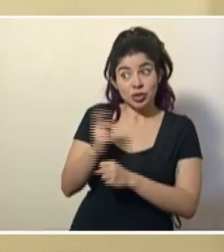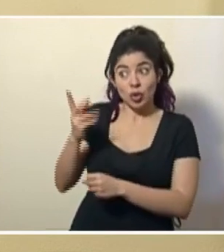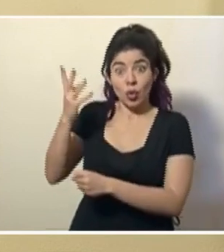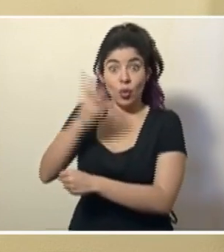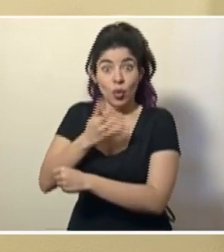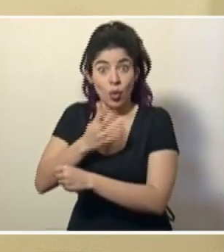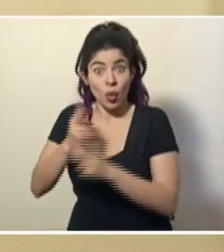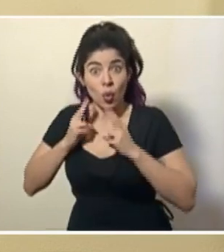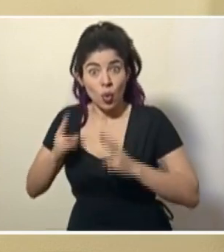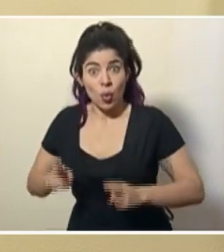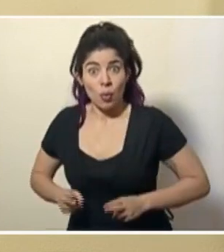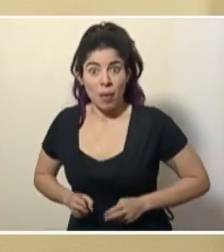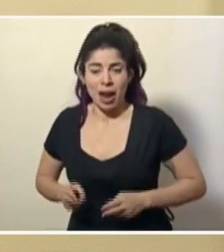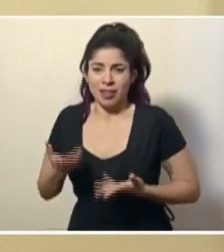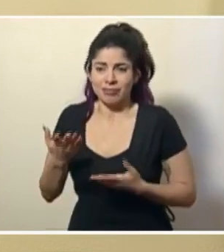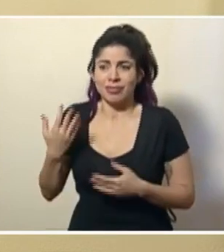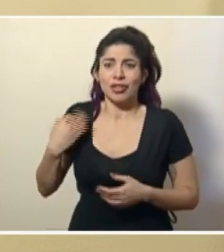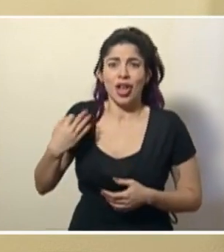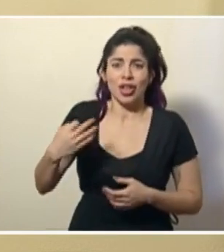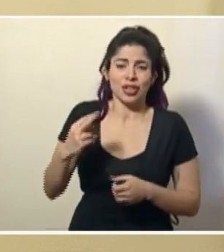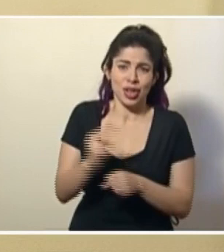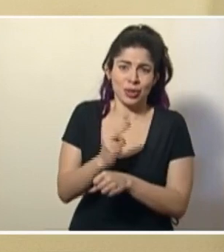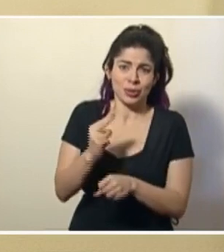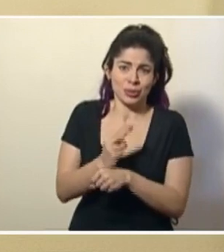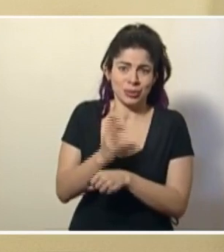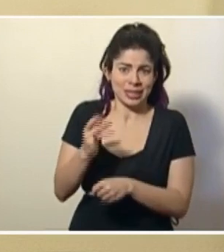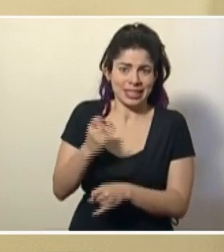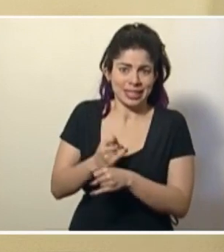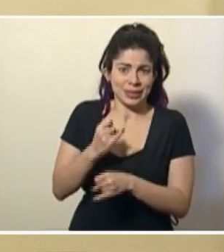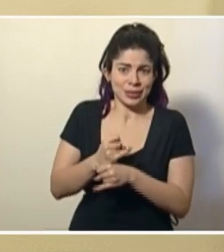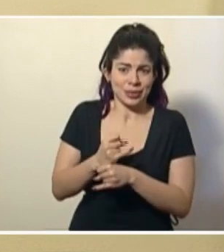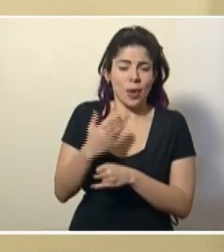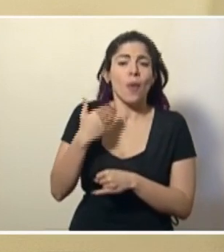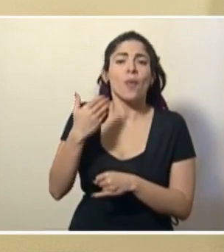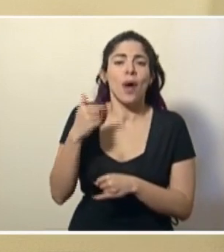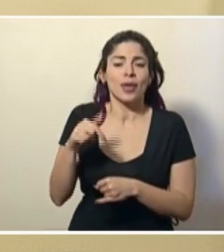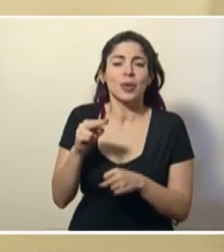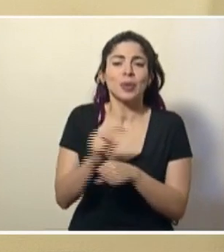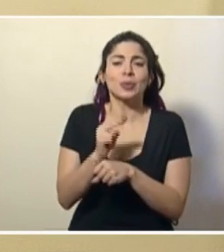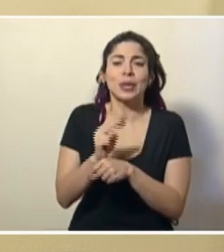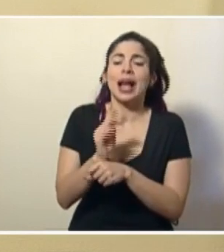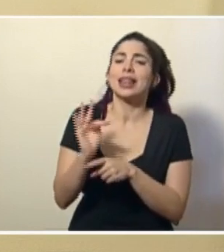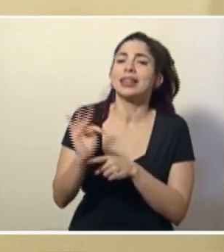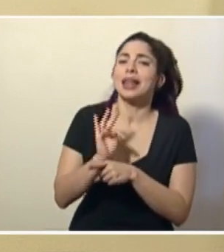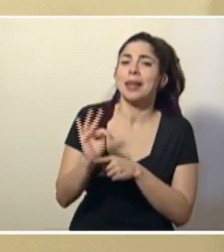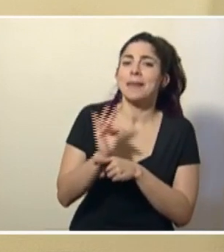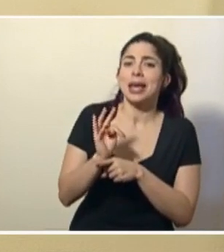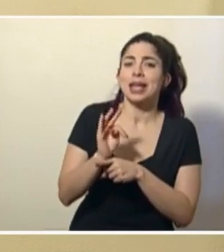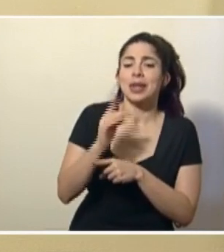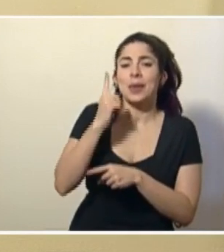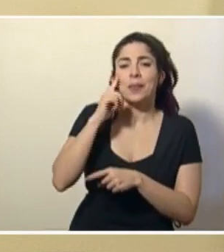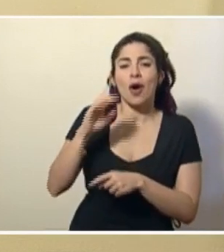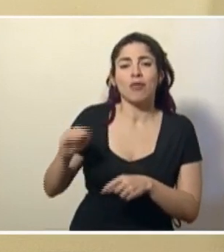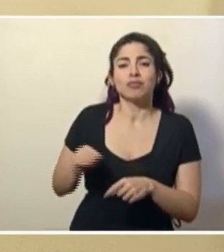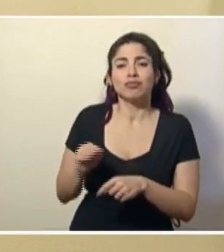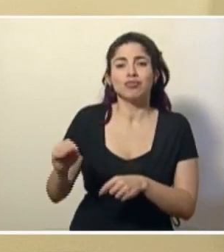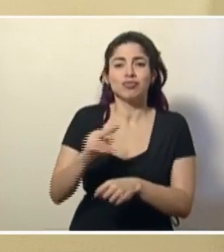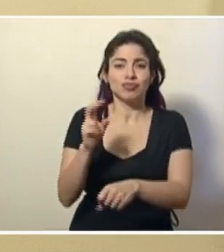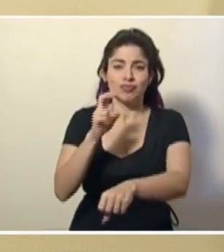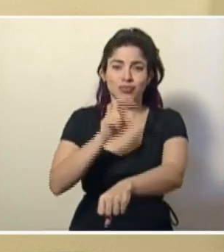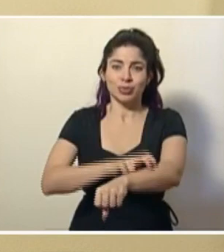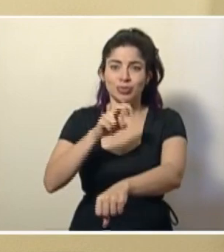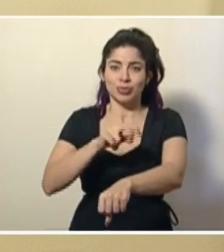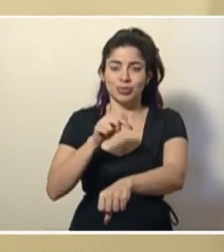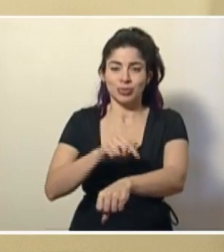humano, porque se hace todos los días en la institución a la hora de tratar las mordeduras de serpiente con